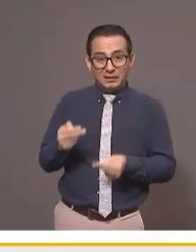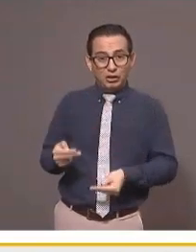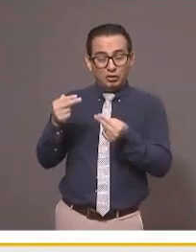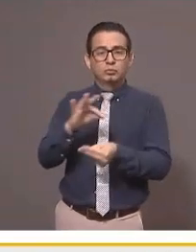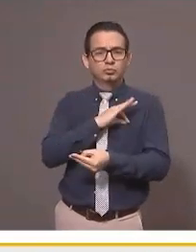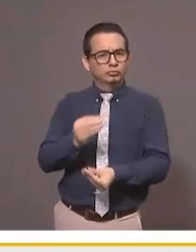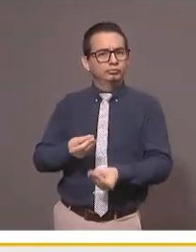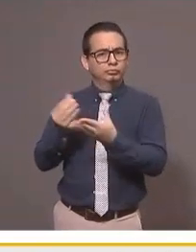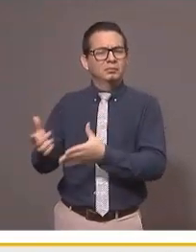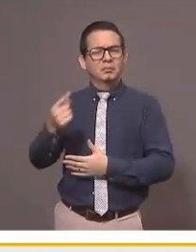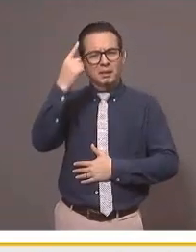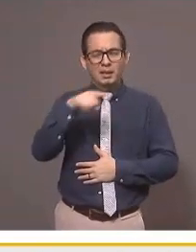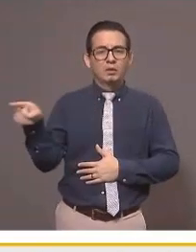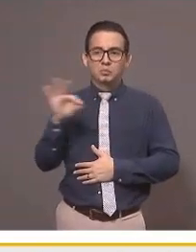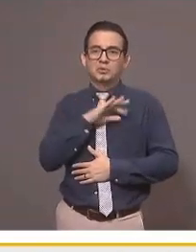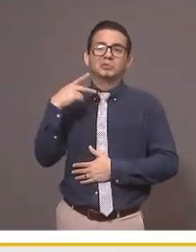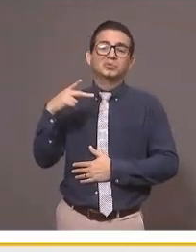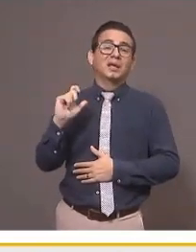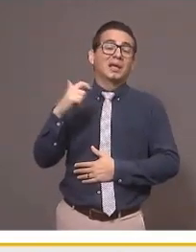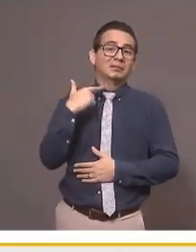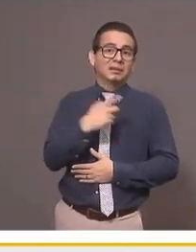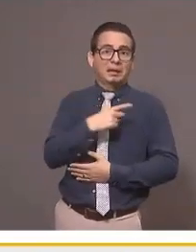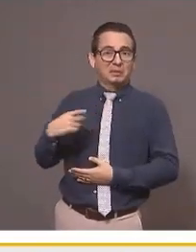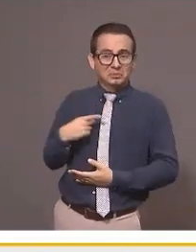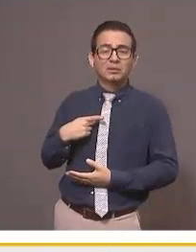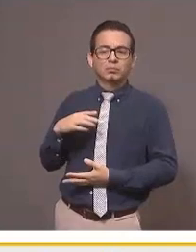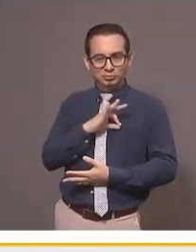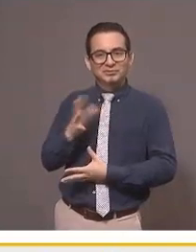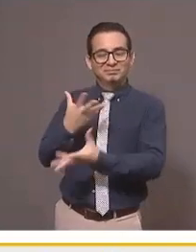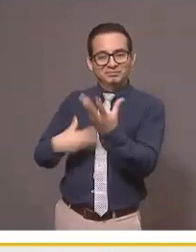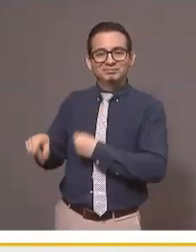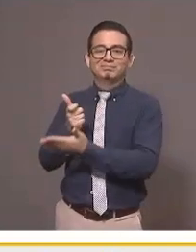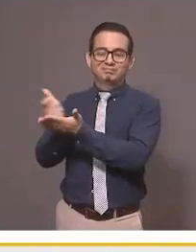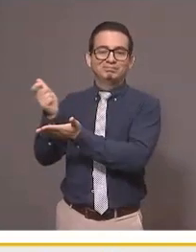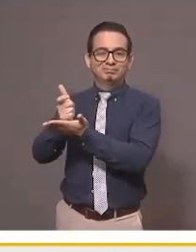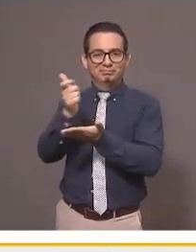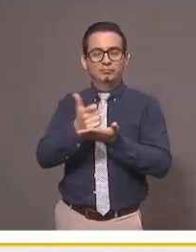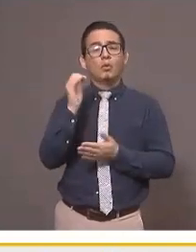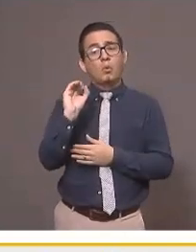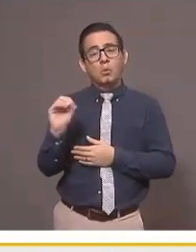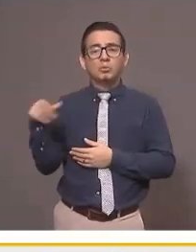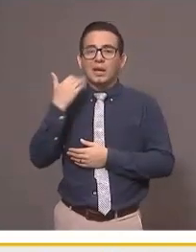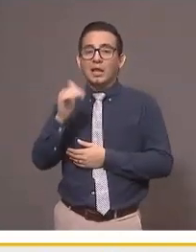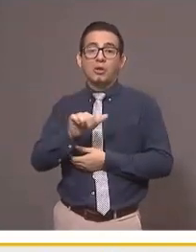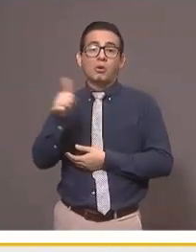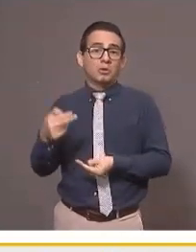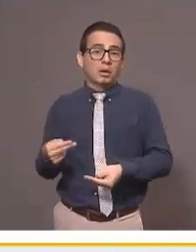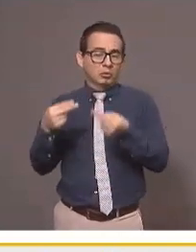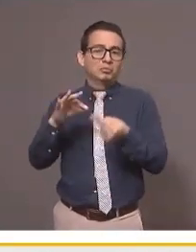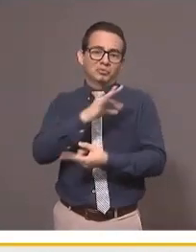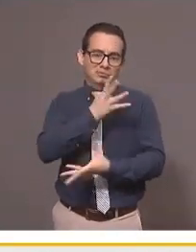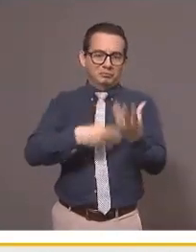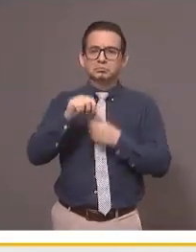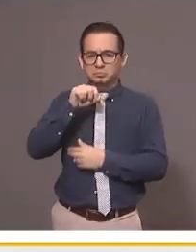ya sea para que paguen las deudas que tienen o bien que quieran iniciar un nuevo negocio adicionalmente